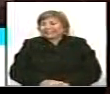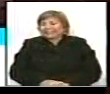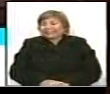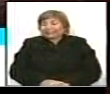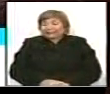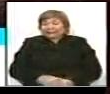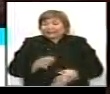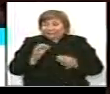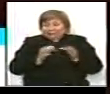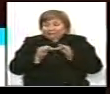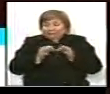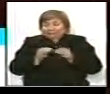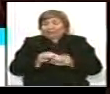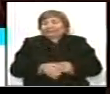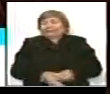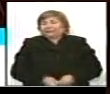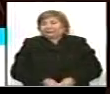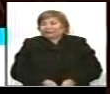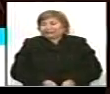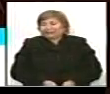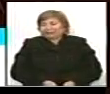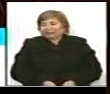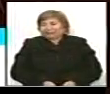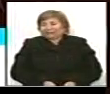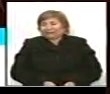A ver, voy a explicar, ¿no? Ok.